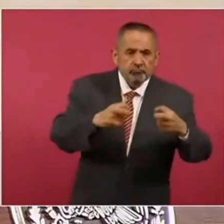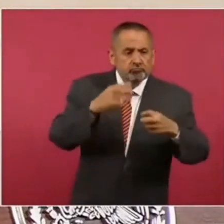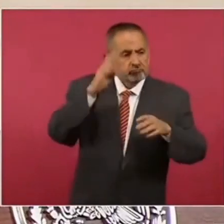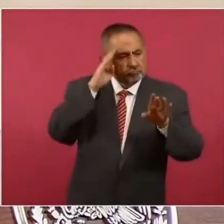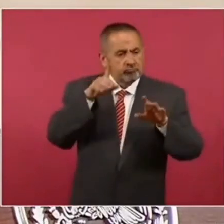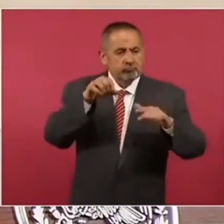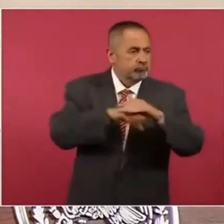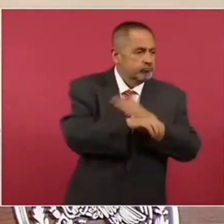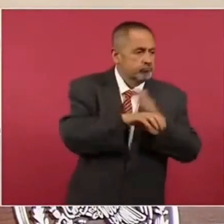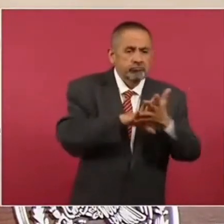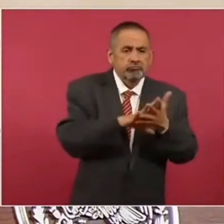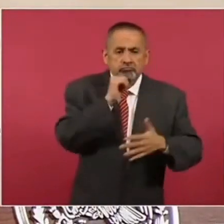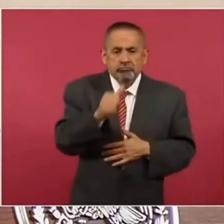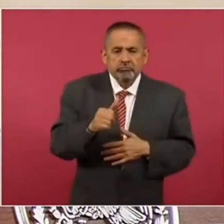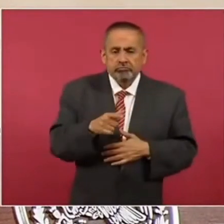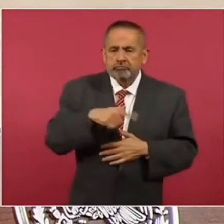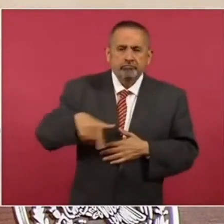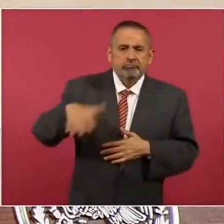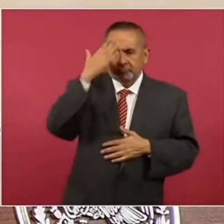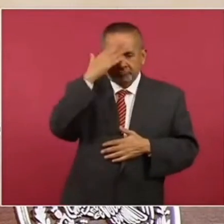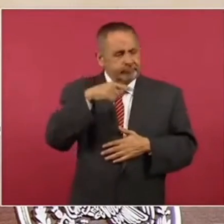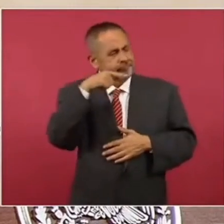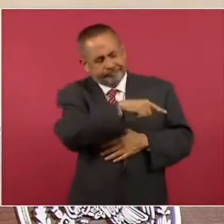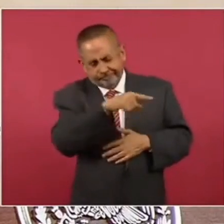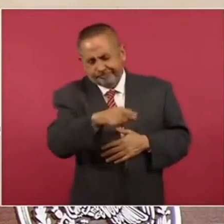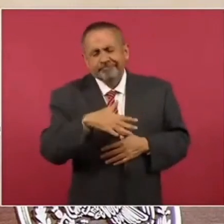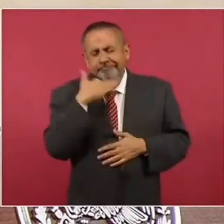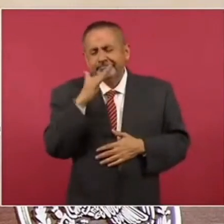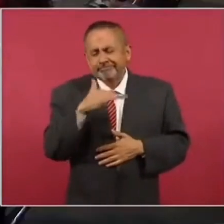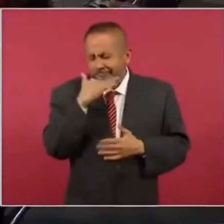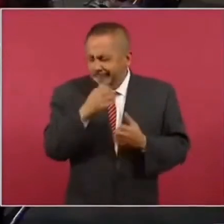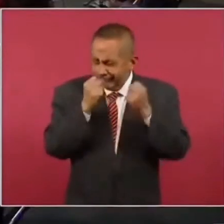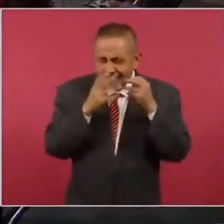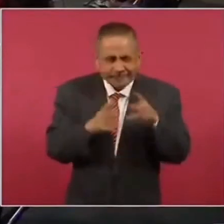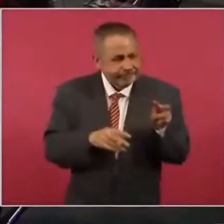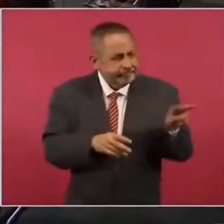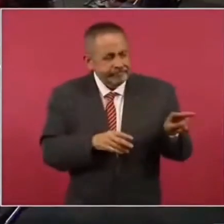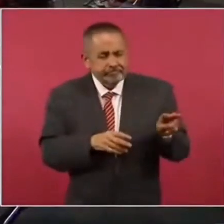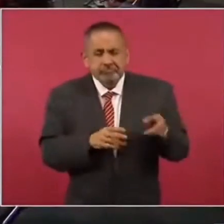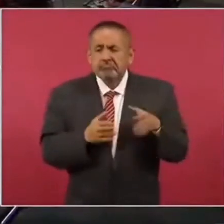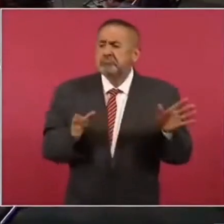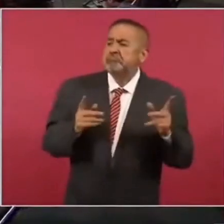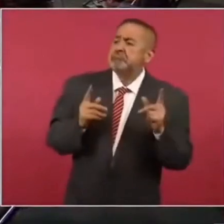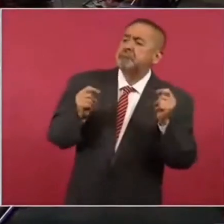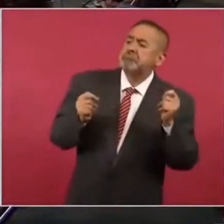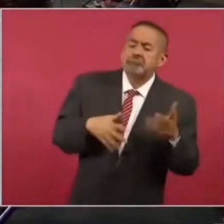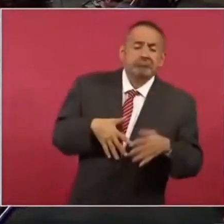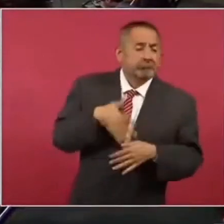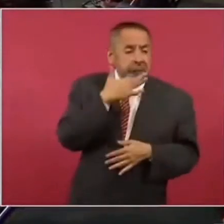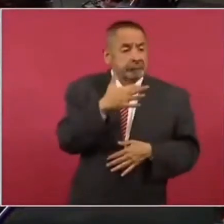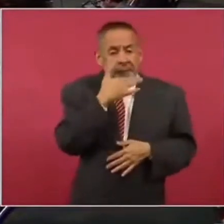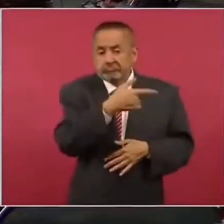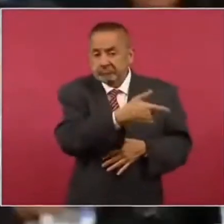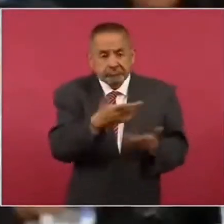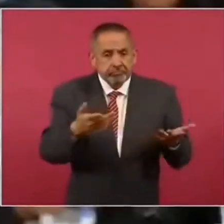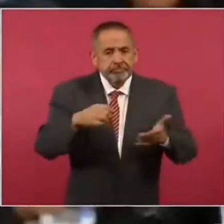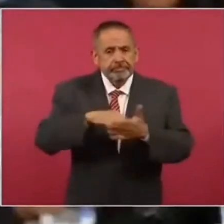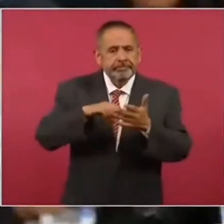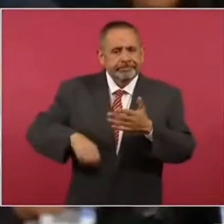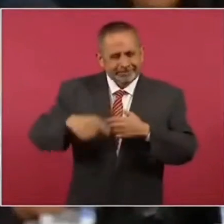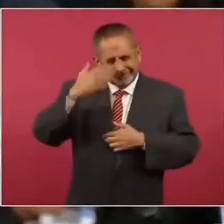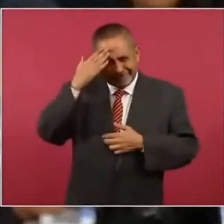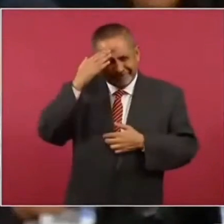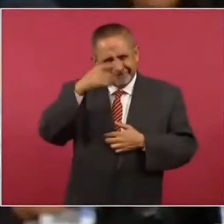a la cárcel cuando todos sabemos hay corrupción, y muy abiertamente en el caso, por ejemplo, que se ha